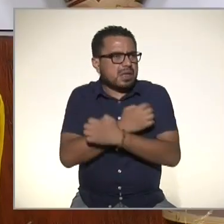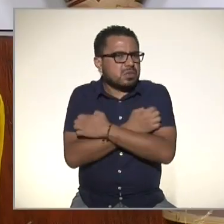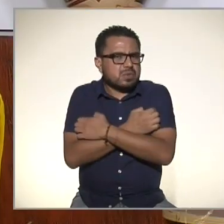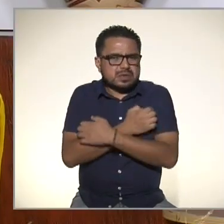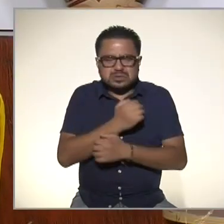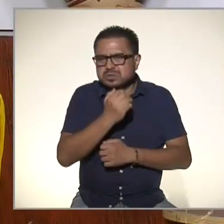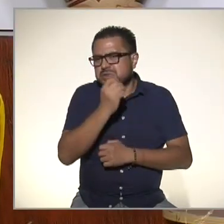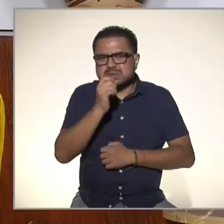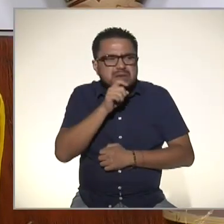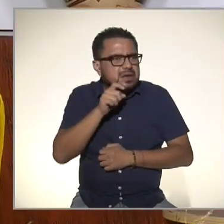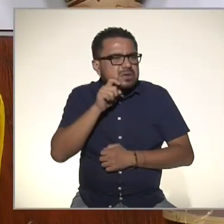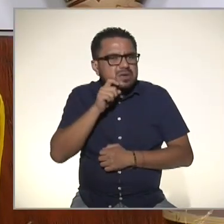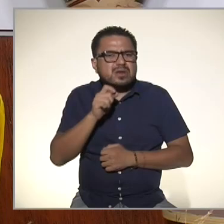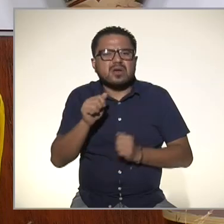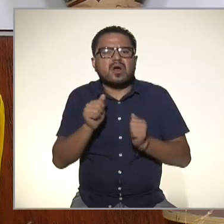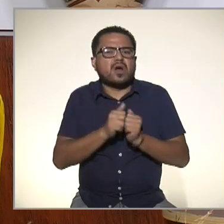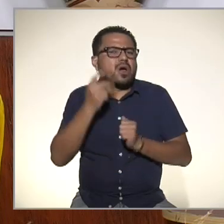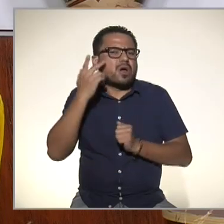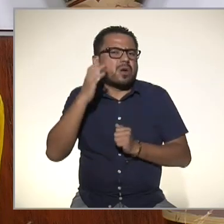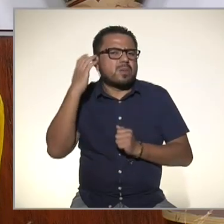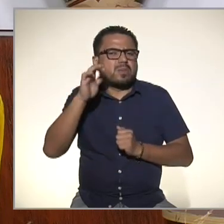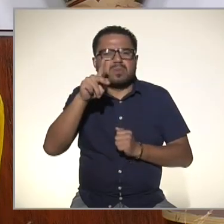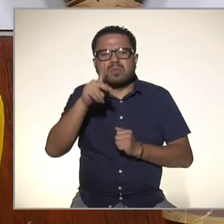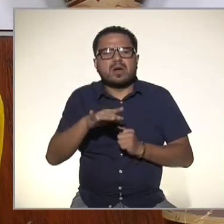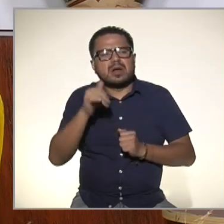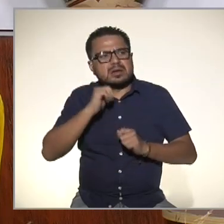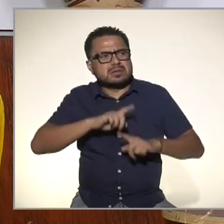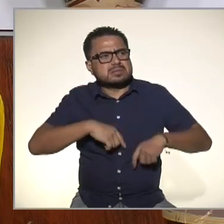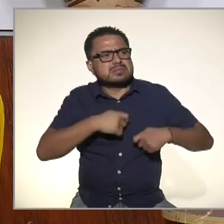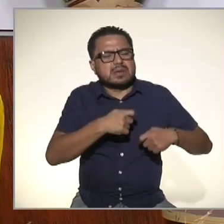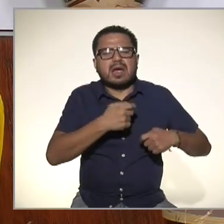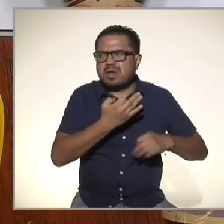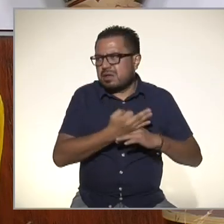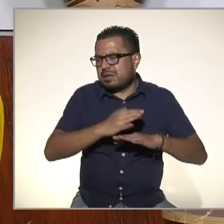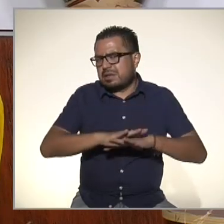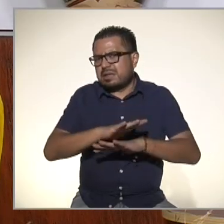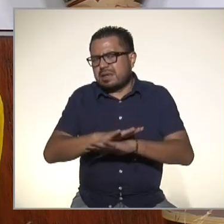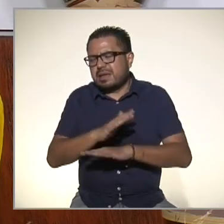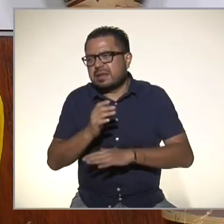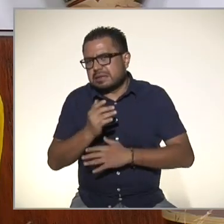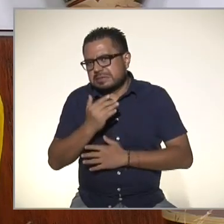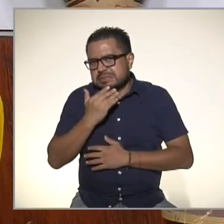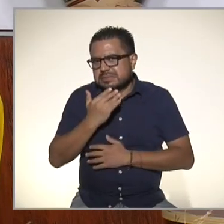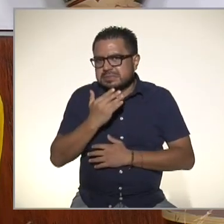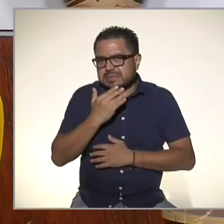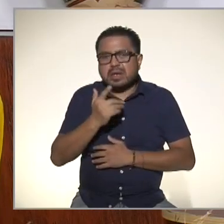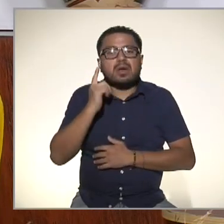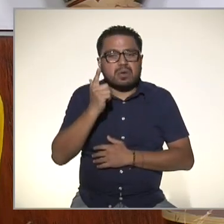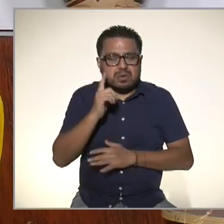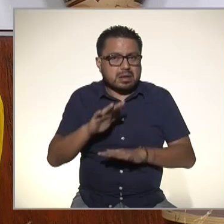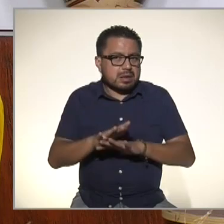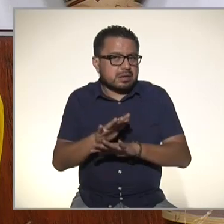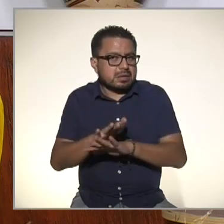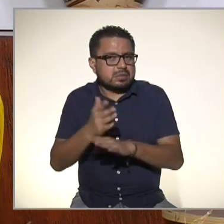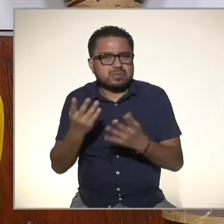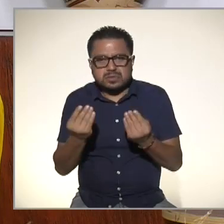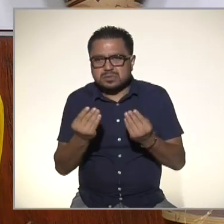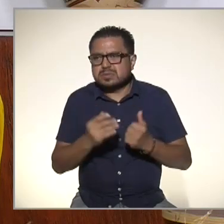sexual, nos mandaban con prostitutas para aprender. Afortunadamente esto creo que ha cambiado bastante, o espero que haya cambiado